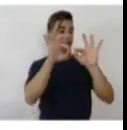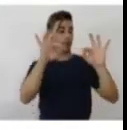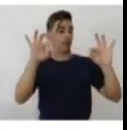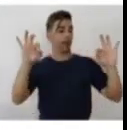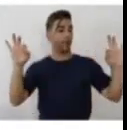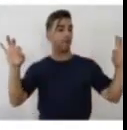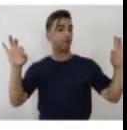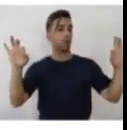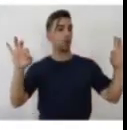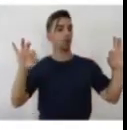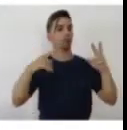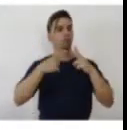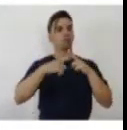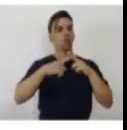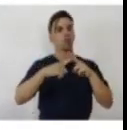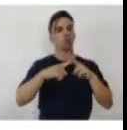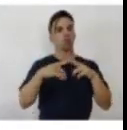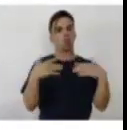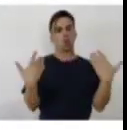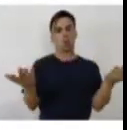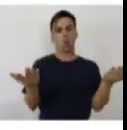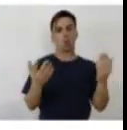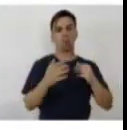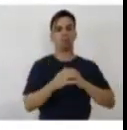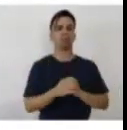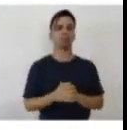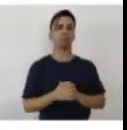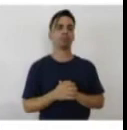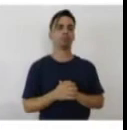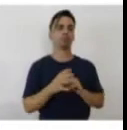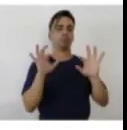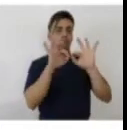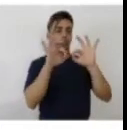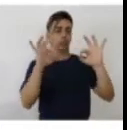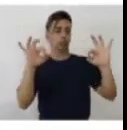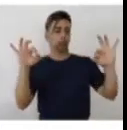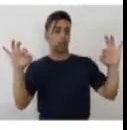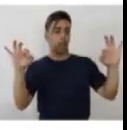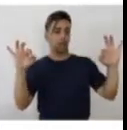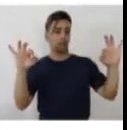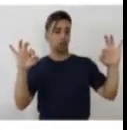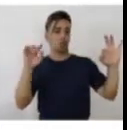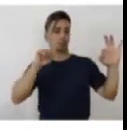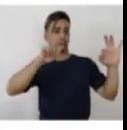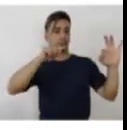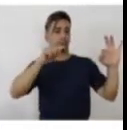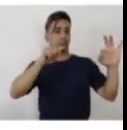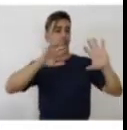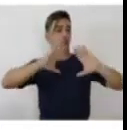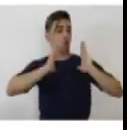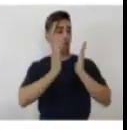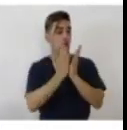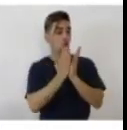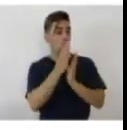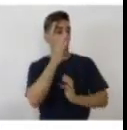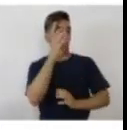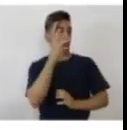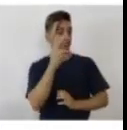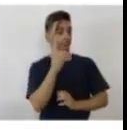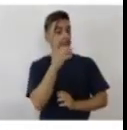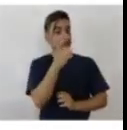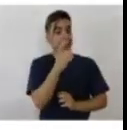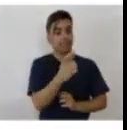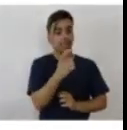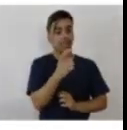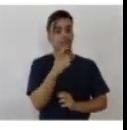representar gráficamente la solución de esta inecuación, nos queda que son todos los valores